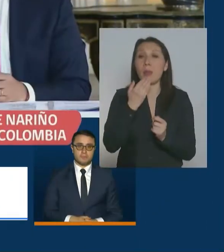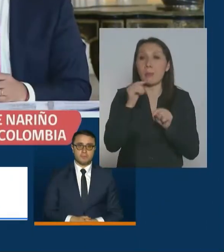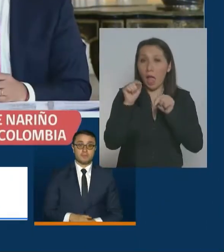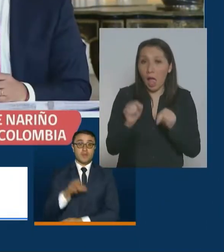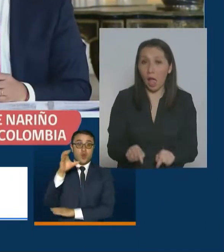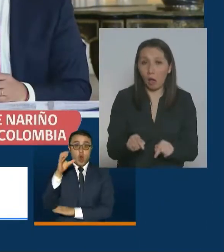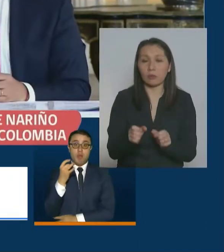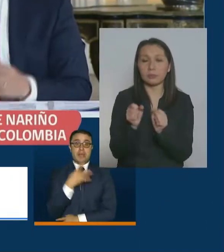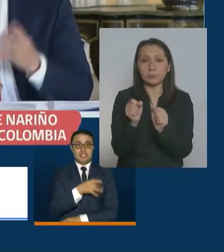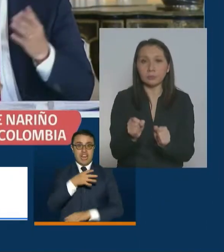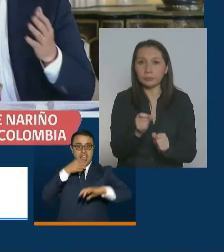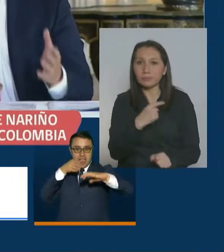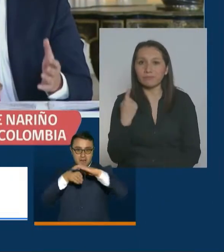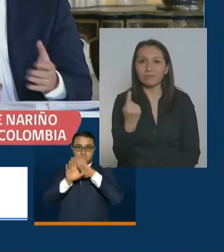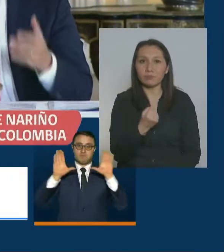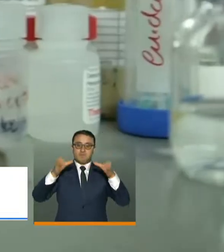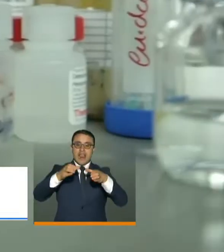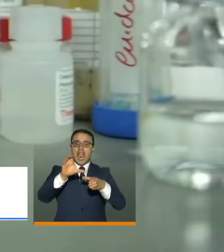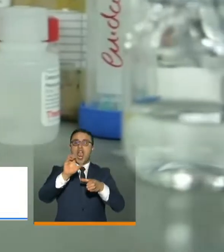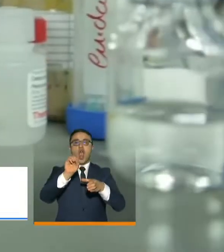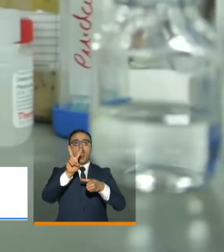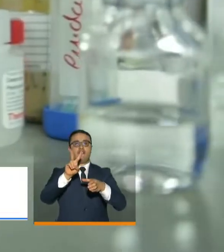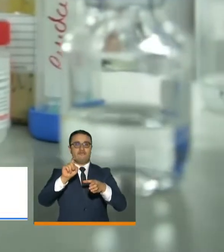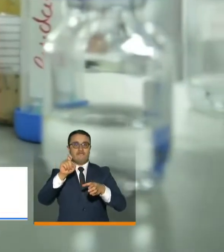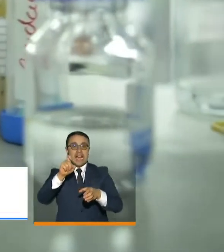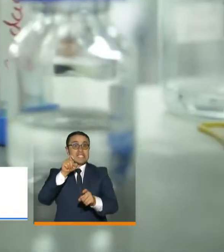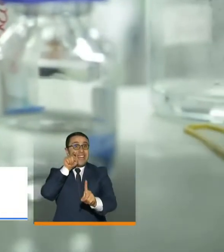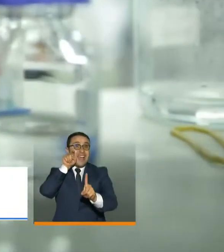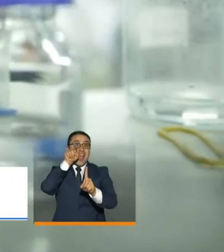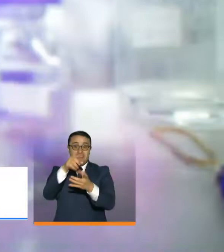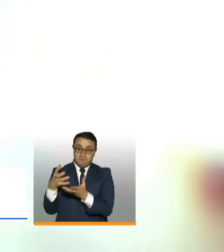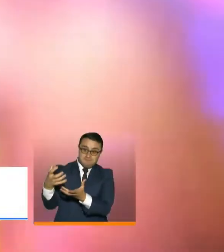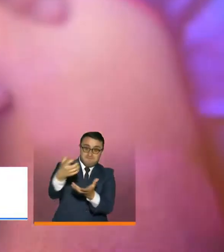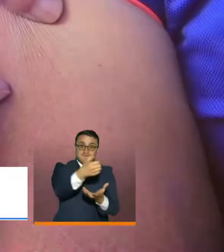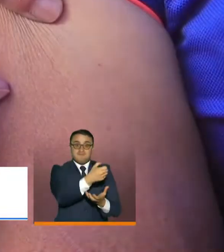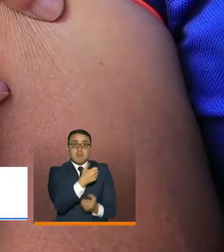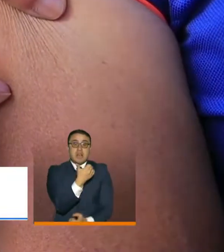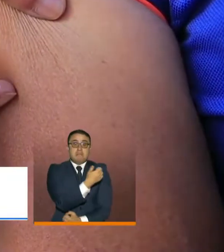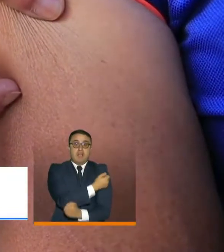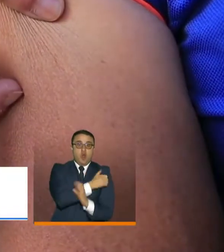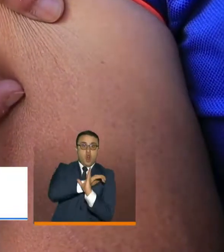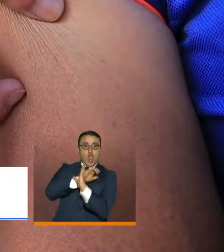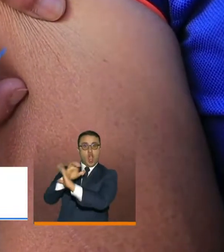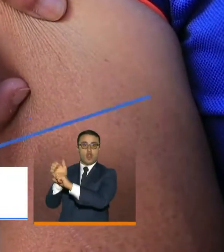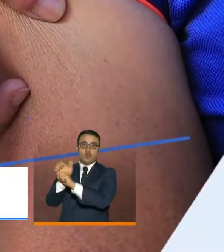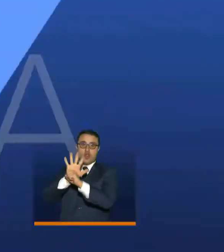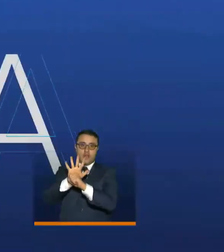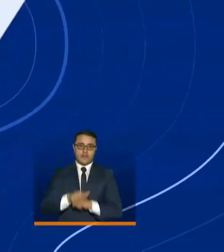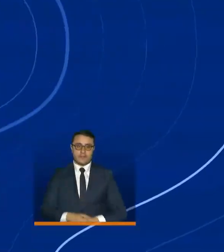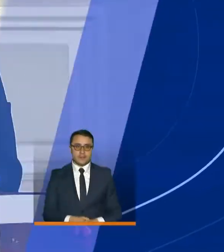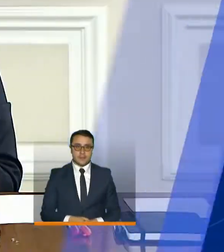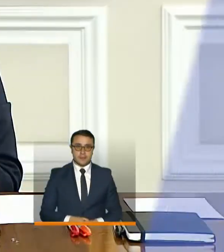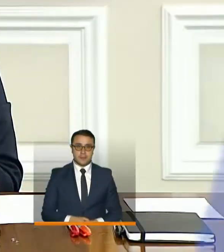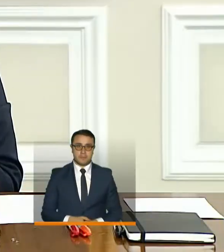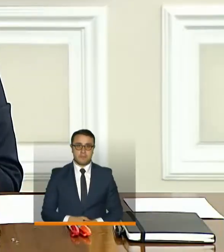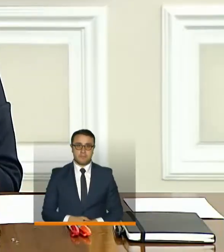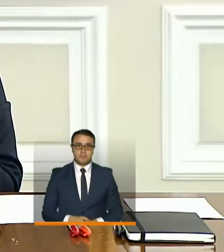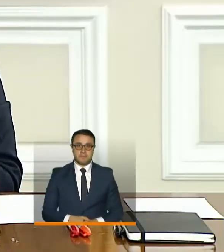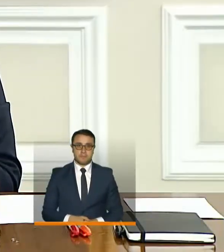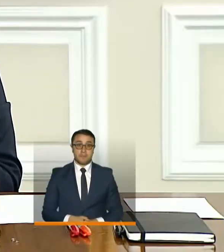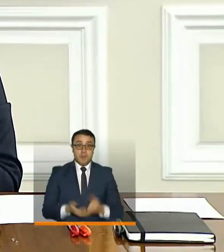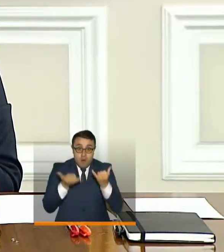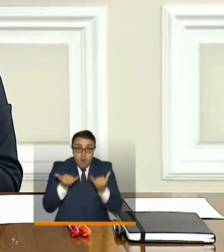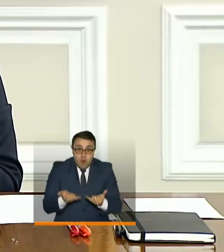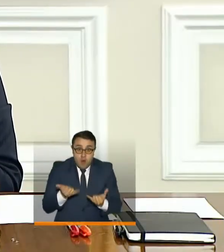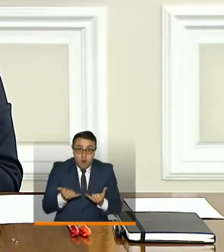Chile acceden al mecanismo COVAX para la adquisición de vacunas contra el COVID-19. El día de